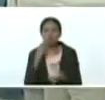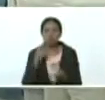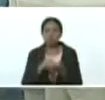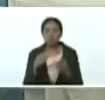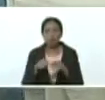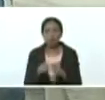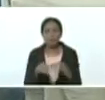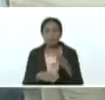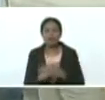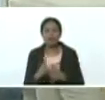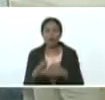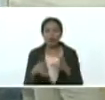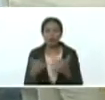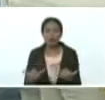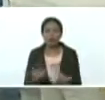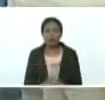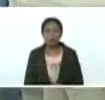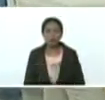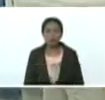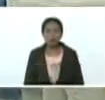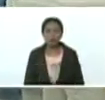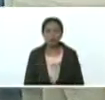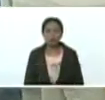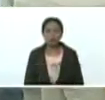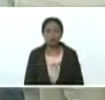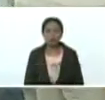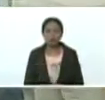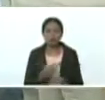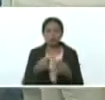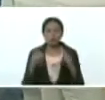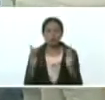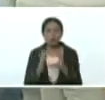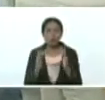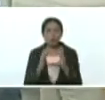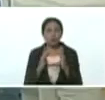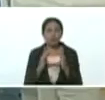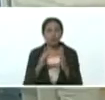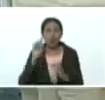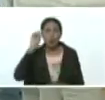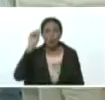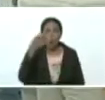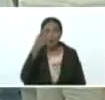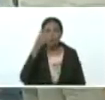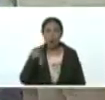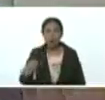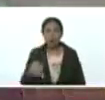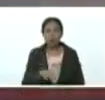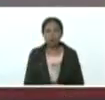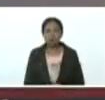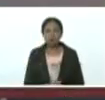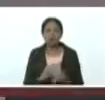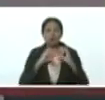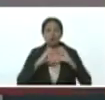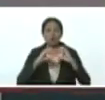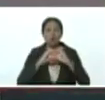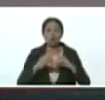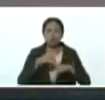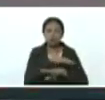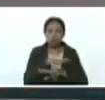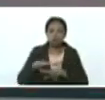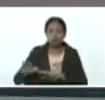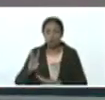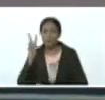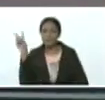Vamos entonces, fíjense ustedes, a otro pase en el estado Guárico, el corazón del llano